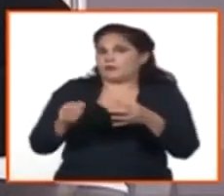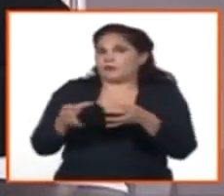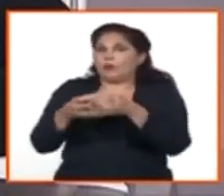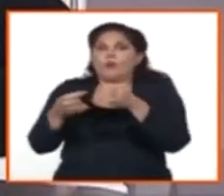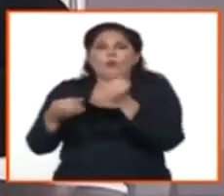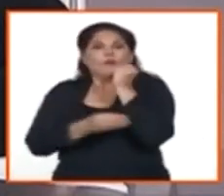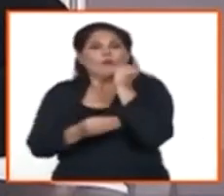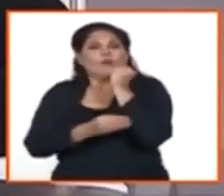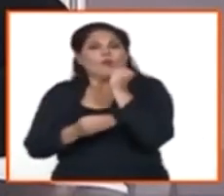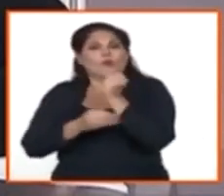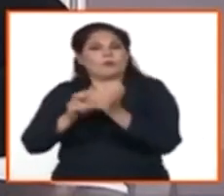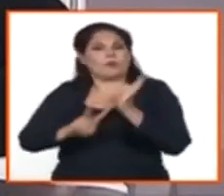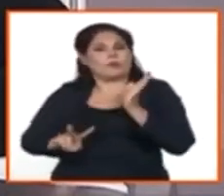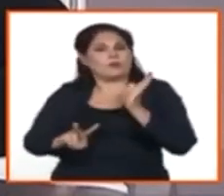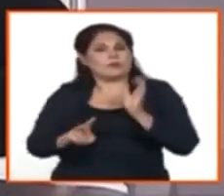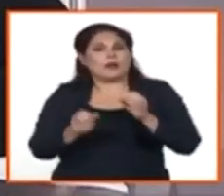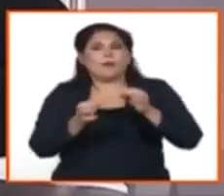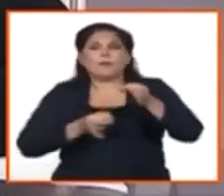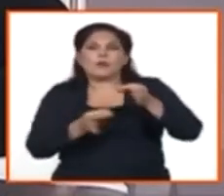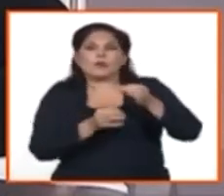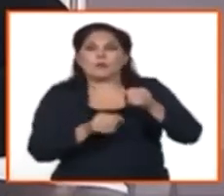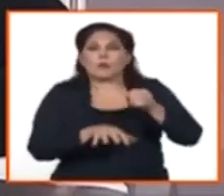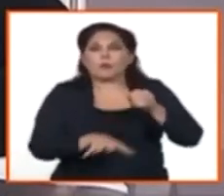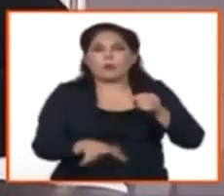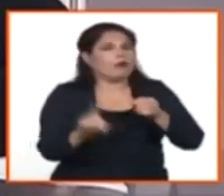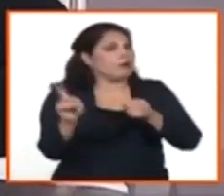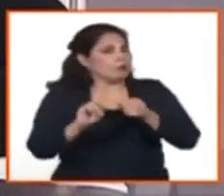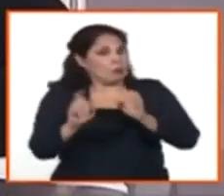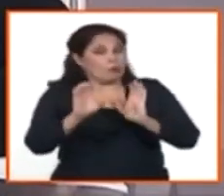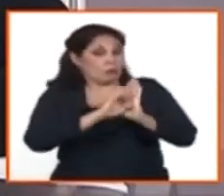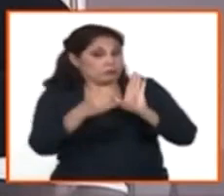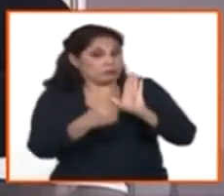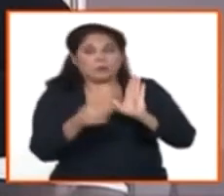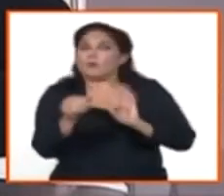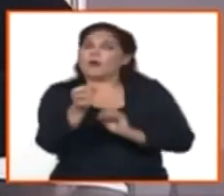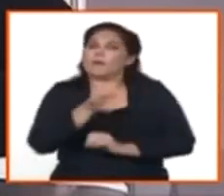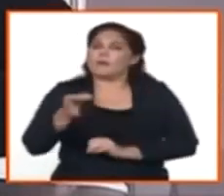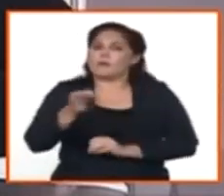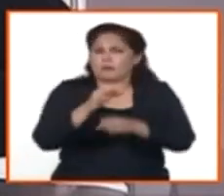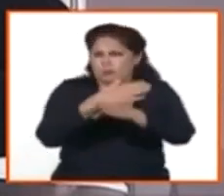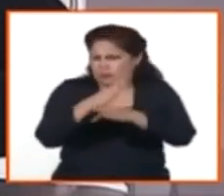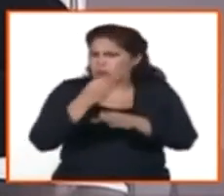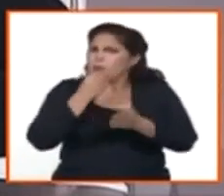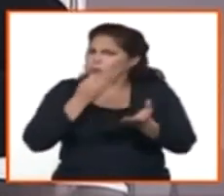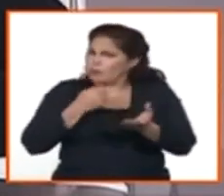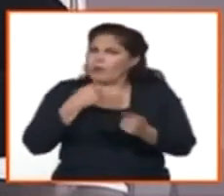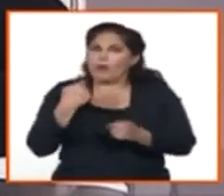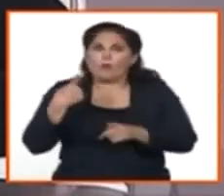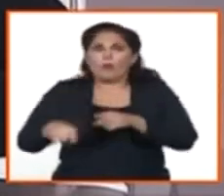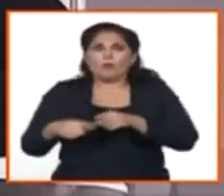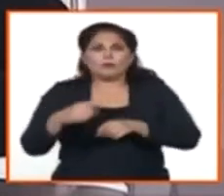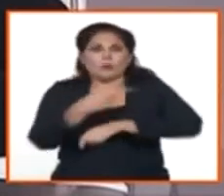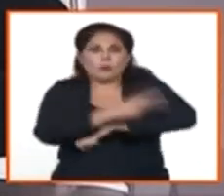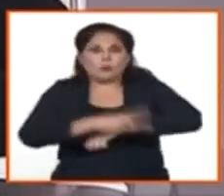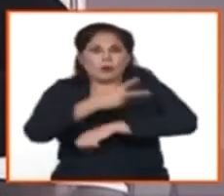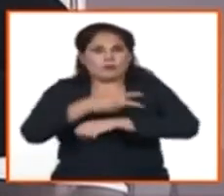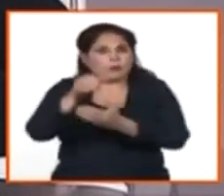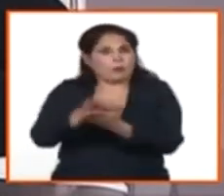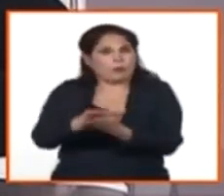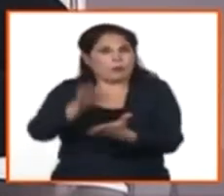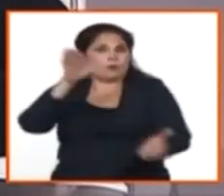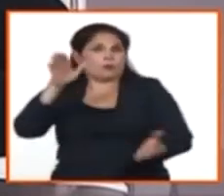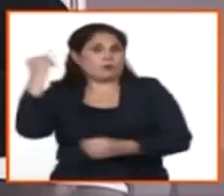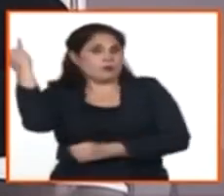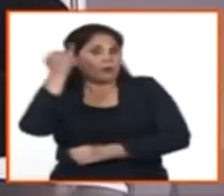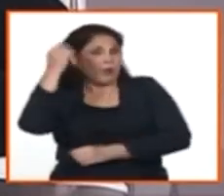incidencia a partir de la promulgación de la Constitución de la República. Además, tenemos compromisos internacionales que cumplir. La Agenda